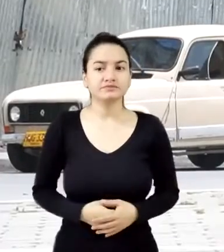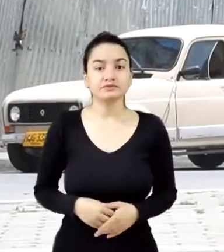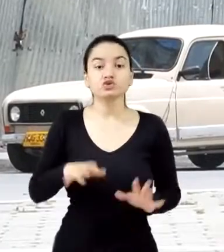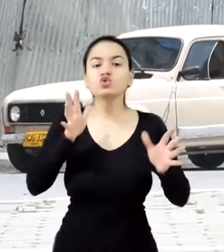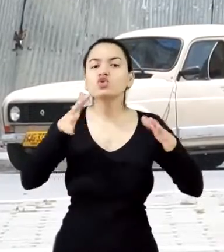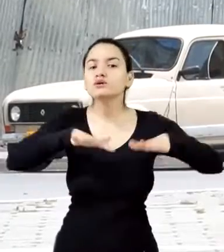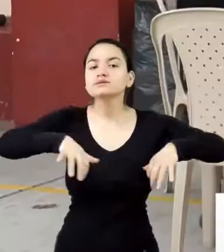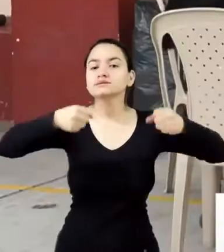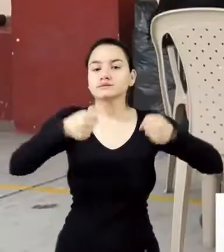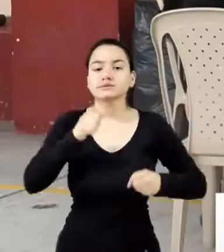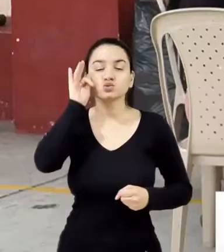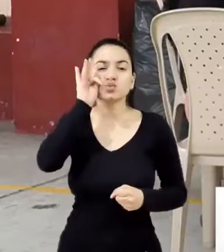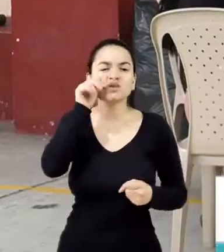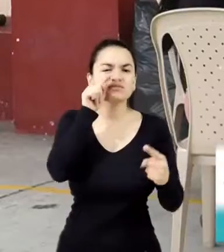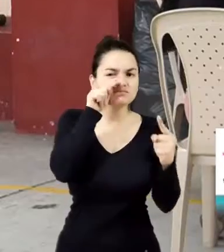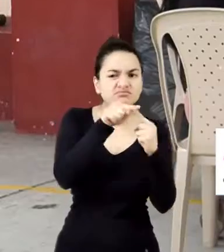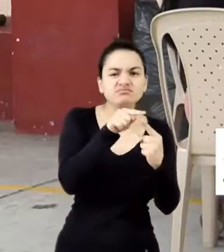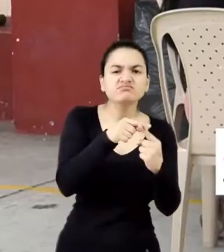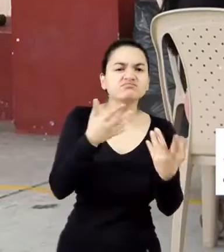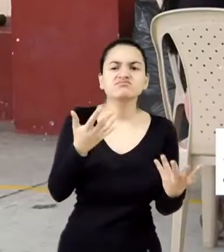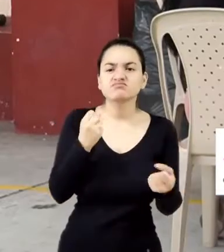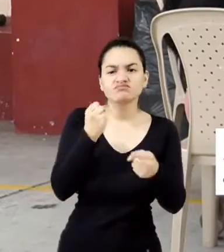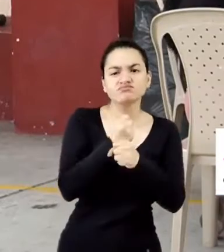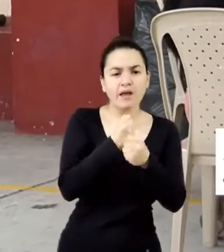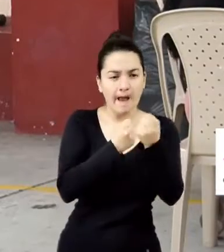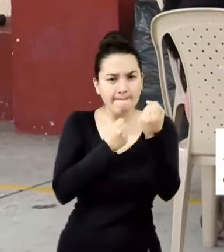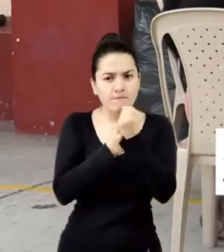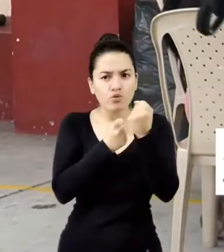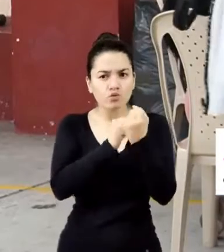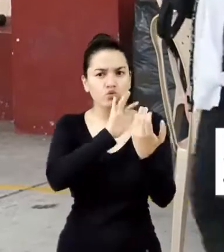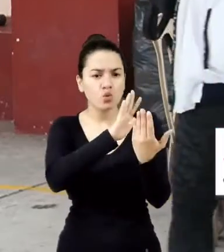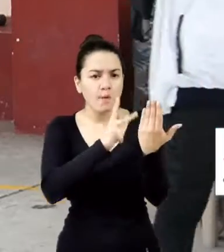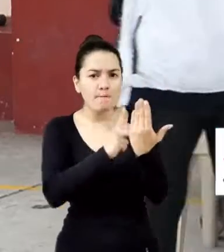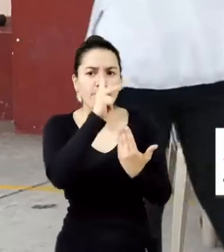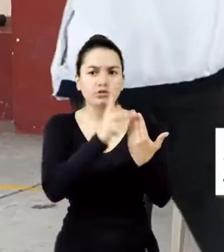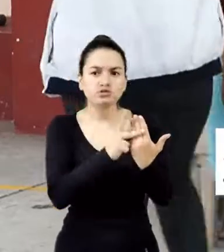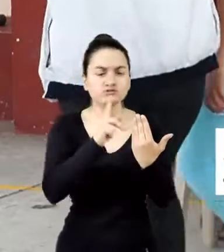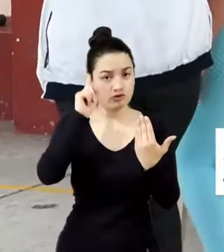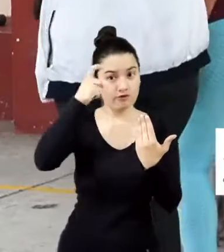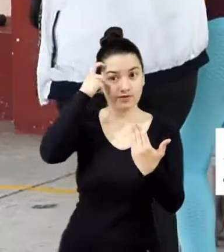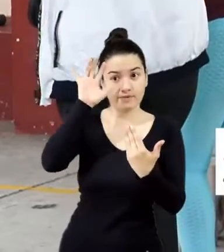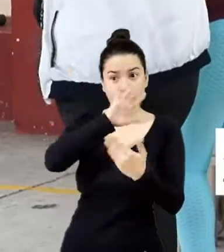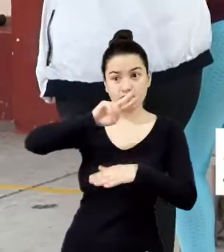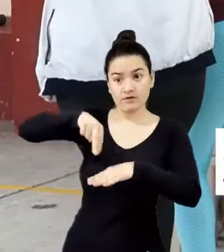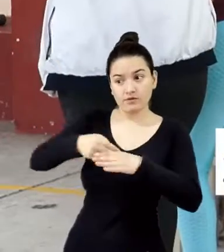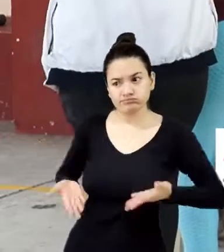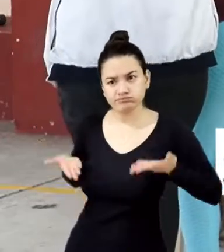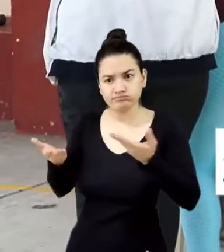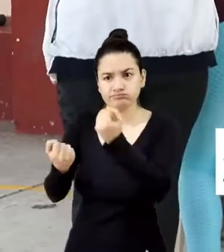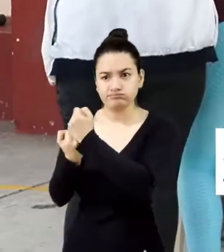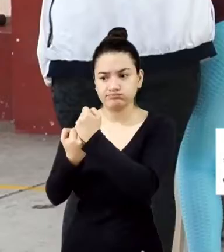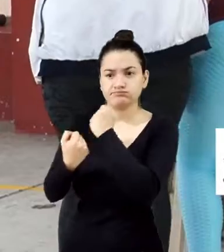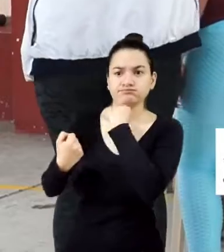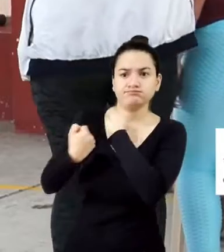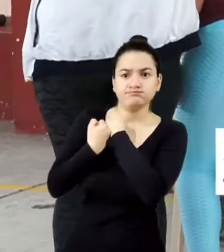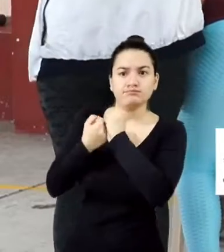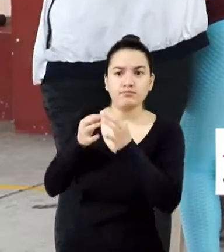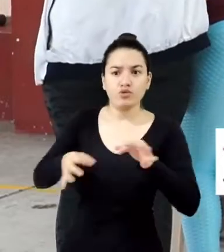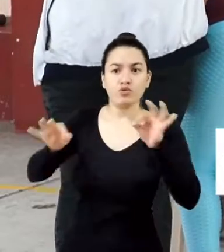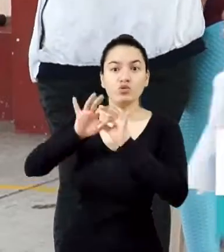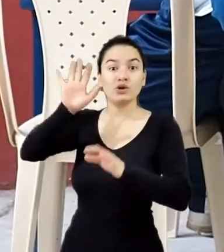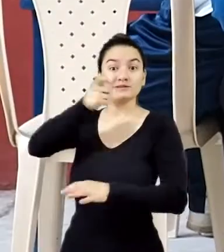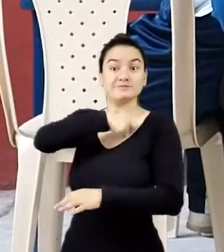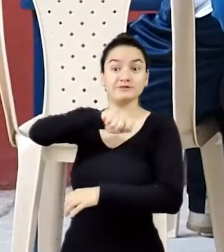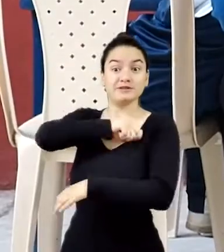Túquerres. Nos hemos vinculado a esta jornada en la ciudad de Túquerres el día de hoy con uno de nuestros proyectos que tiene relación y el apoyo